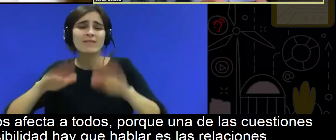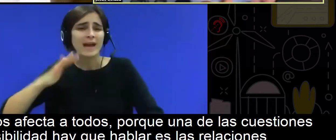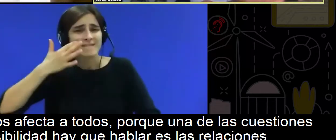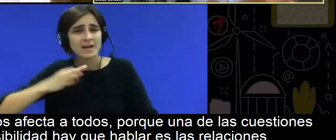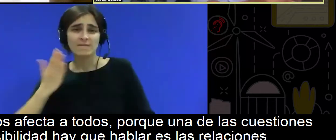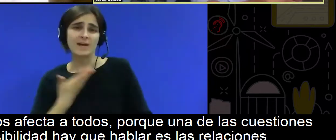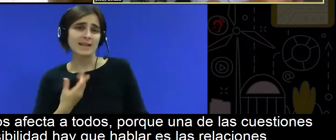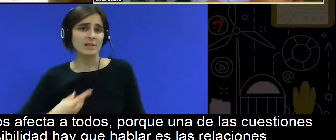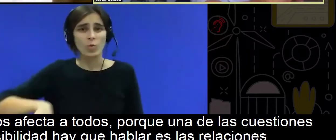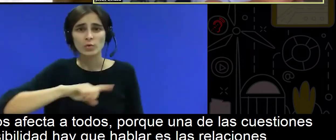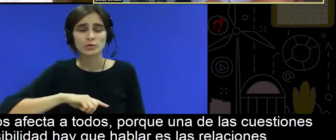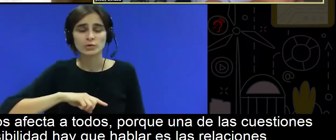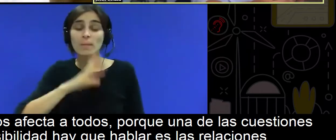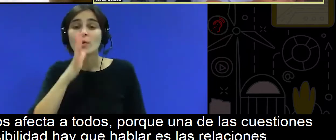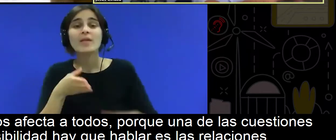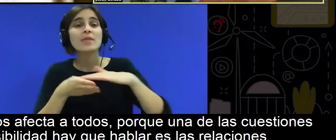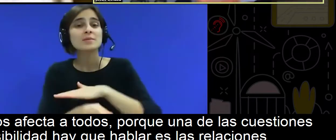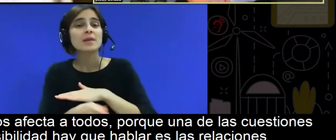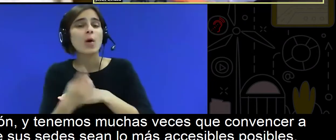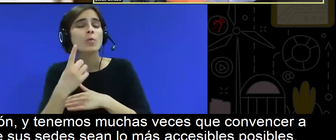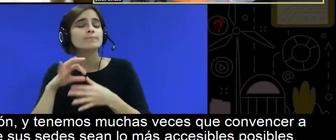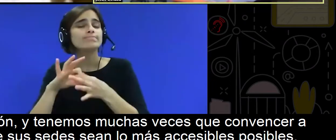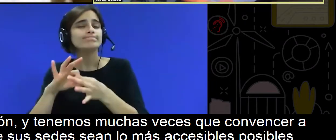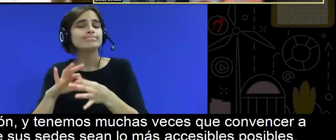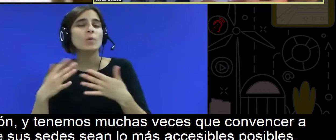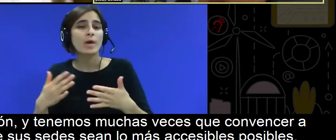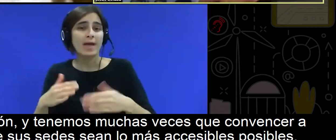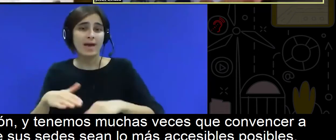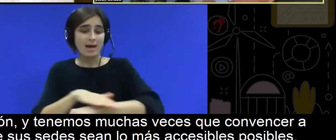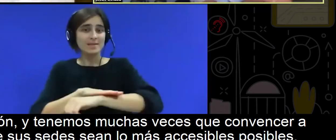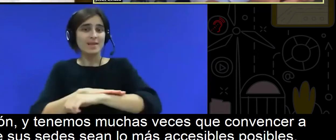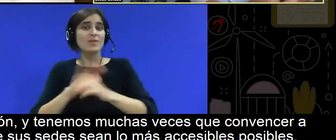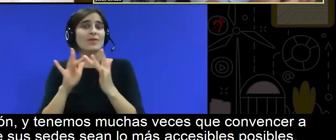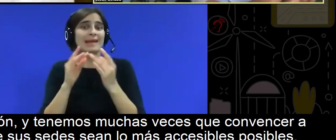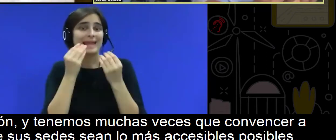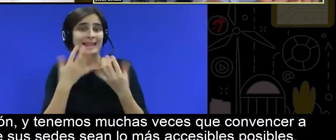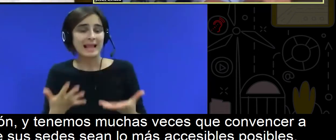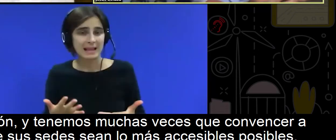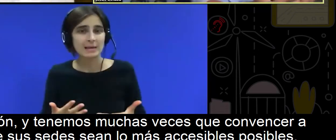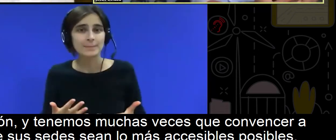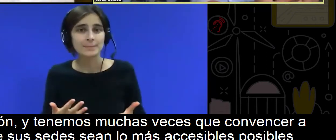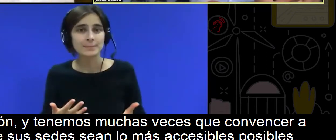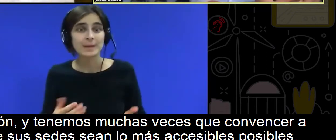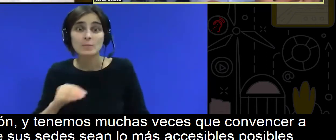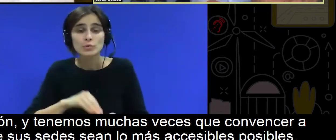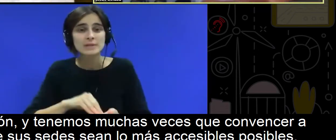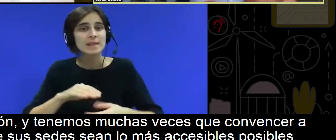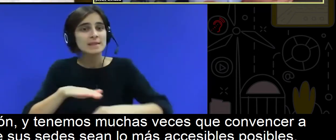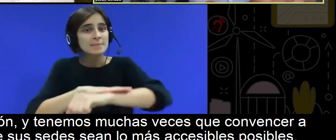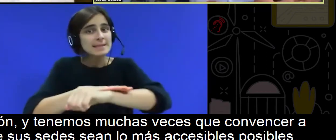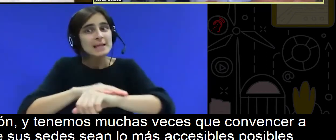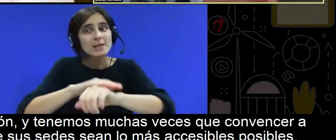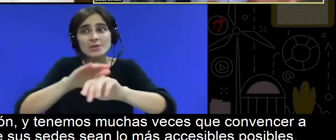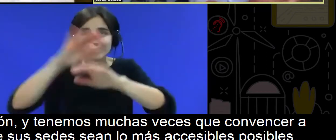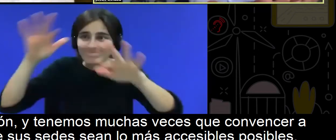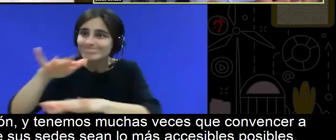accesibilidad hay que hablar es las relaciones con la propia administración, ¿no? Y tenemos muchas veces que convencer a ministerios a que sus sedes sean